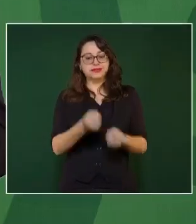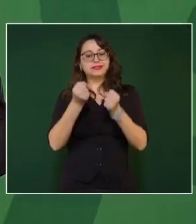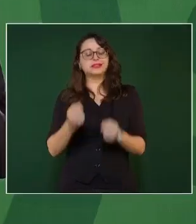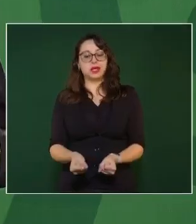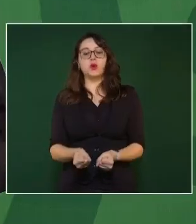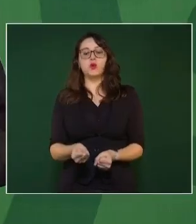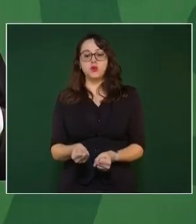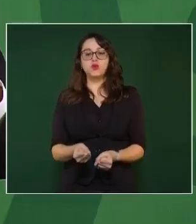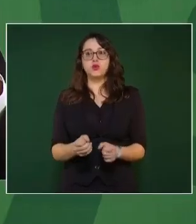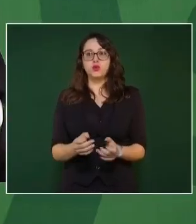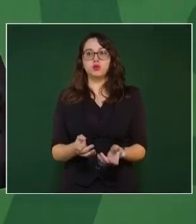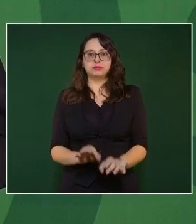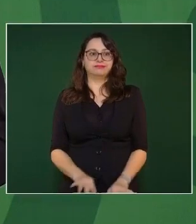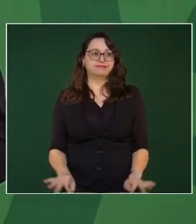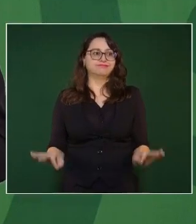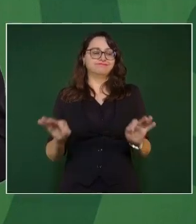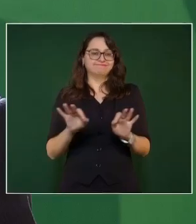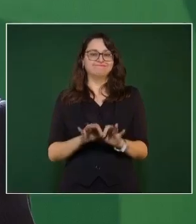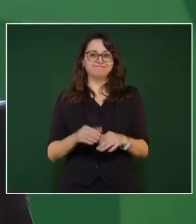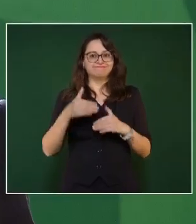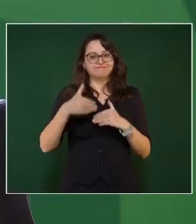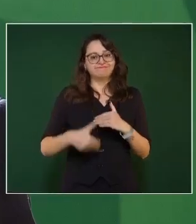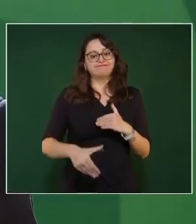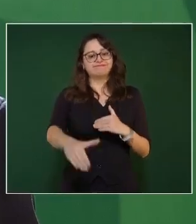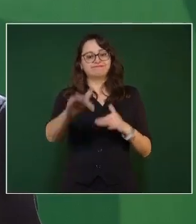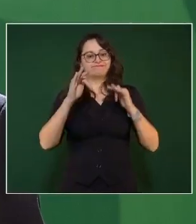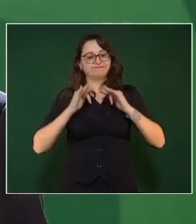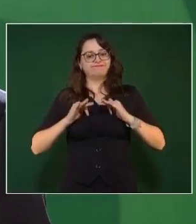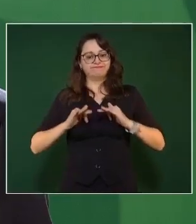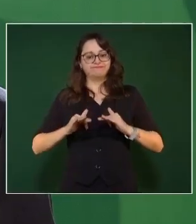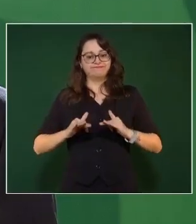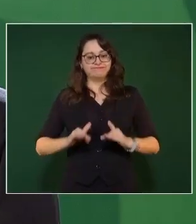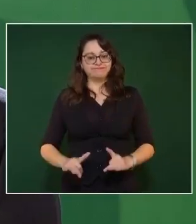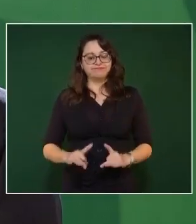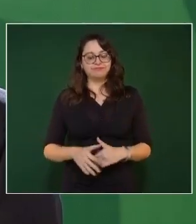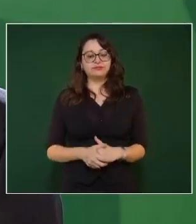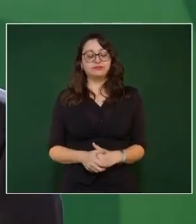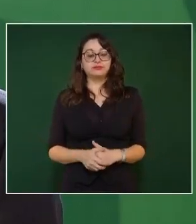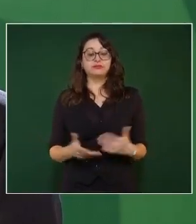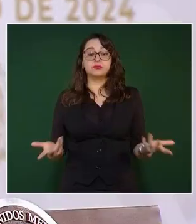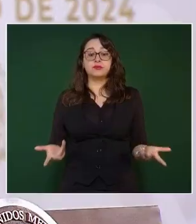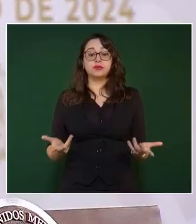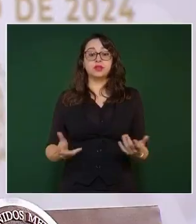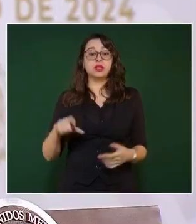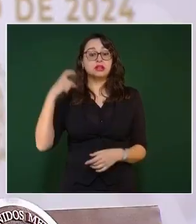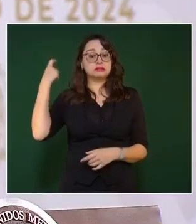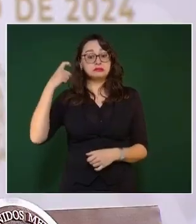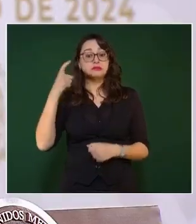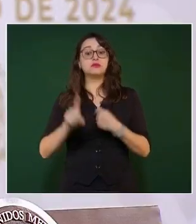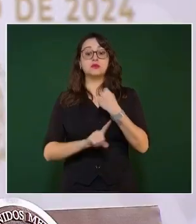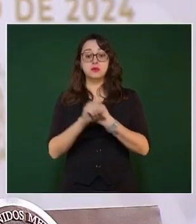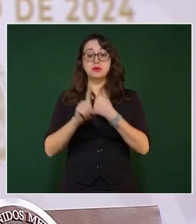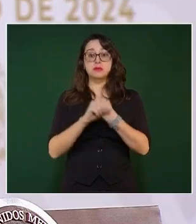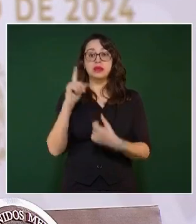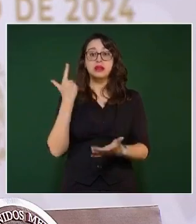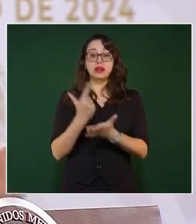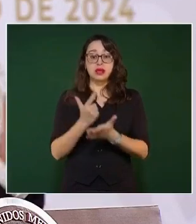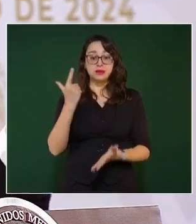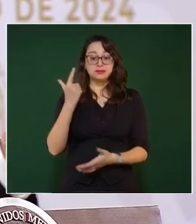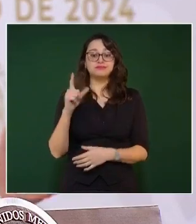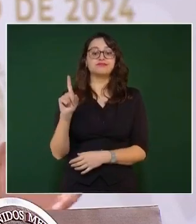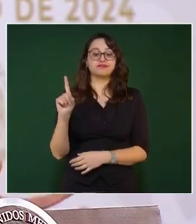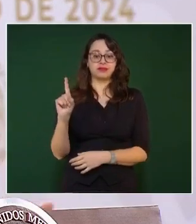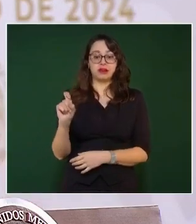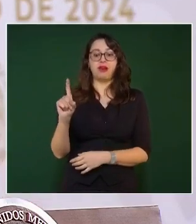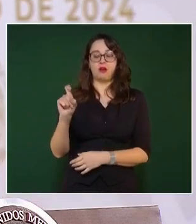da una viabilidad y sustentabilidad a nuestro estado. Uno de los grandes problemas que tiene Querétaro, que es el agua, sobre todo